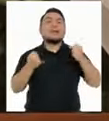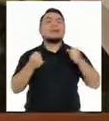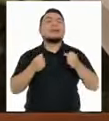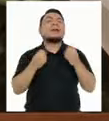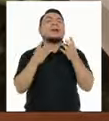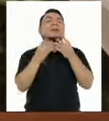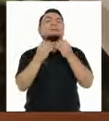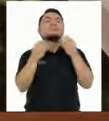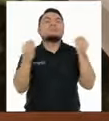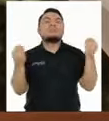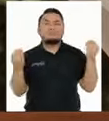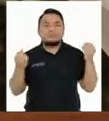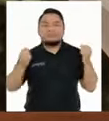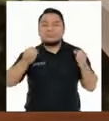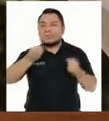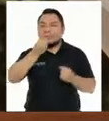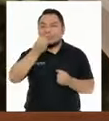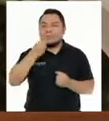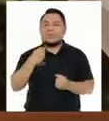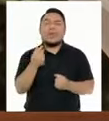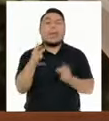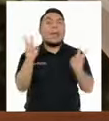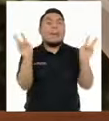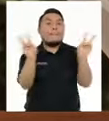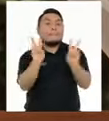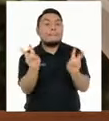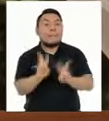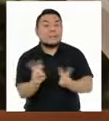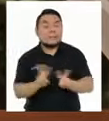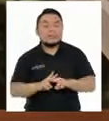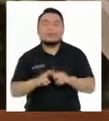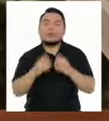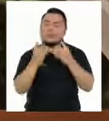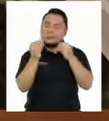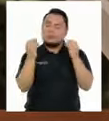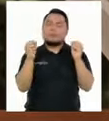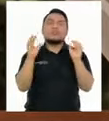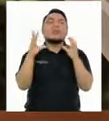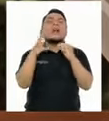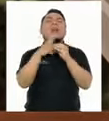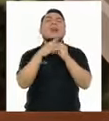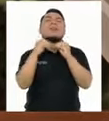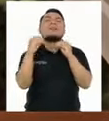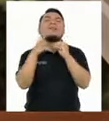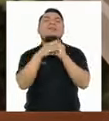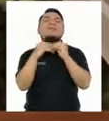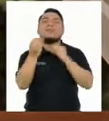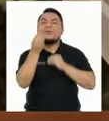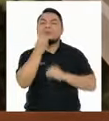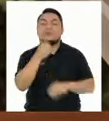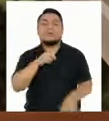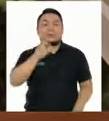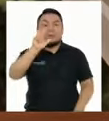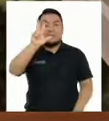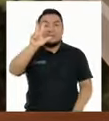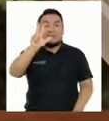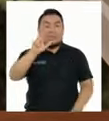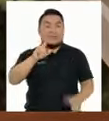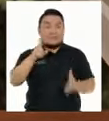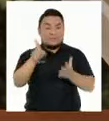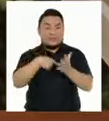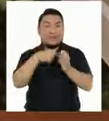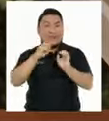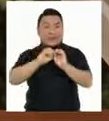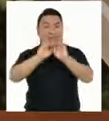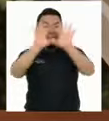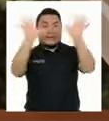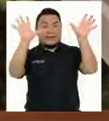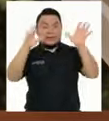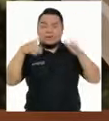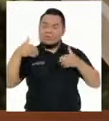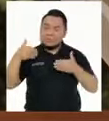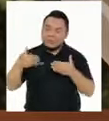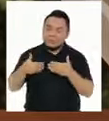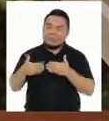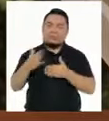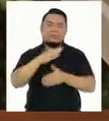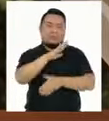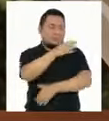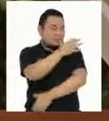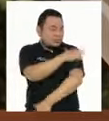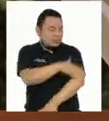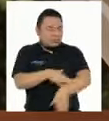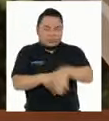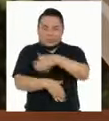Bastante verdura y bastante fruta. Como 3 veces al día y así todas mis